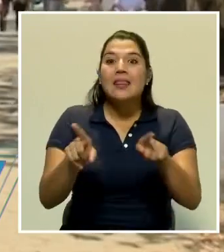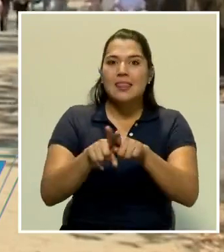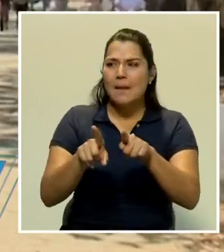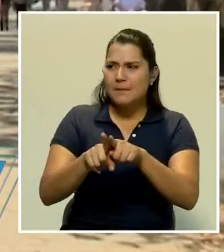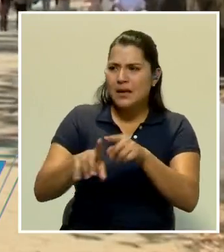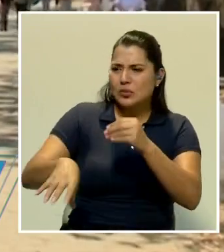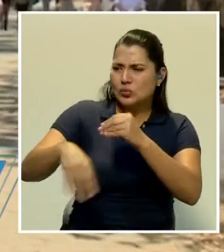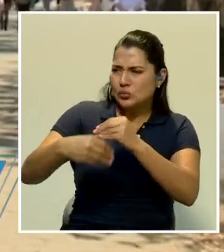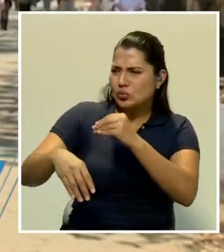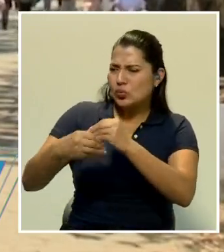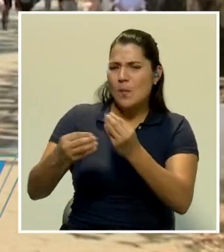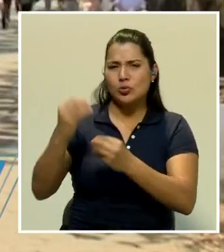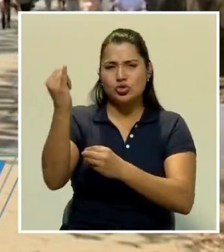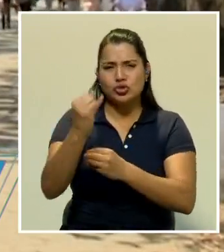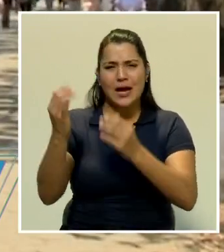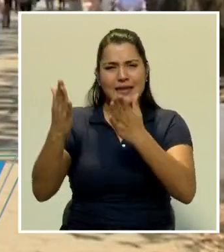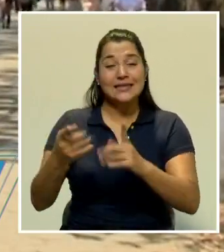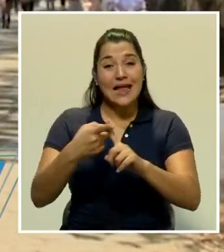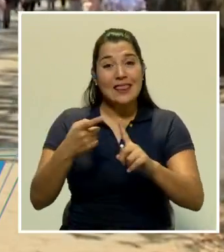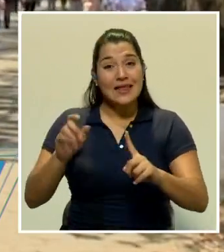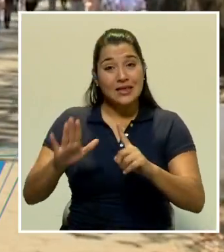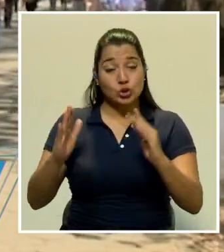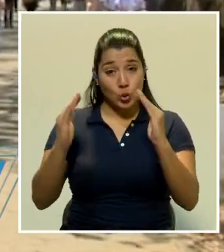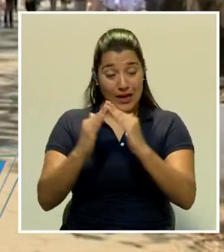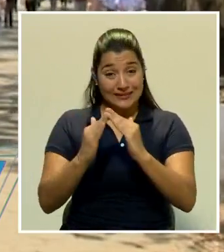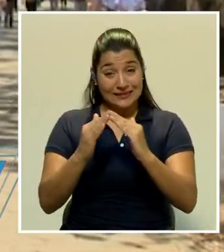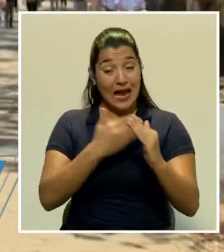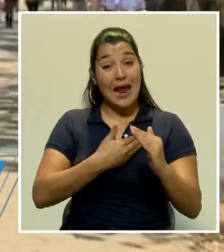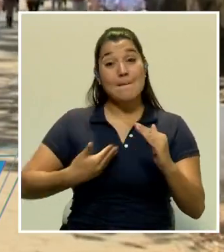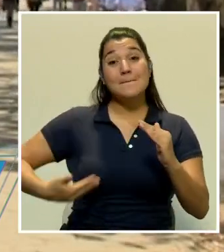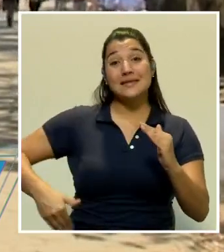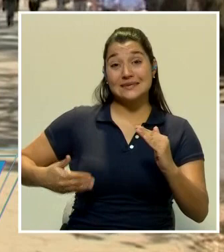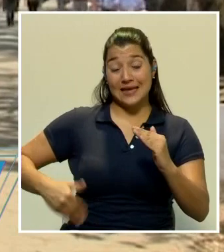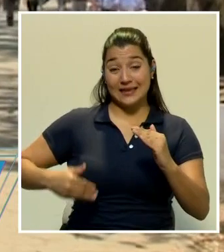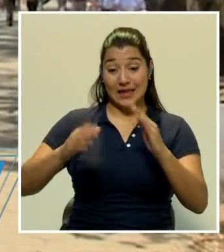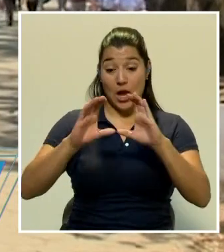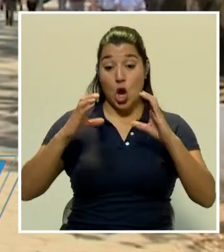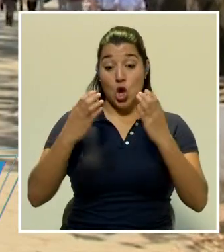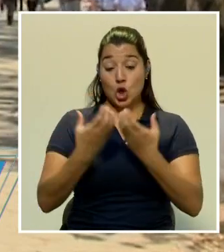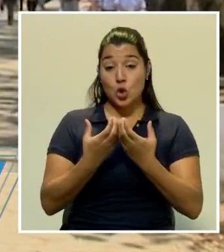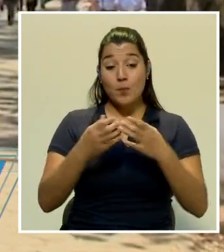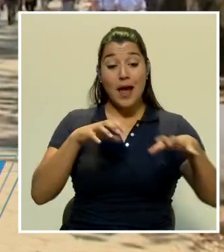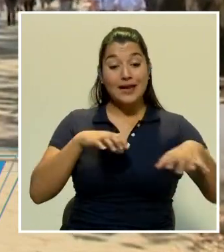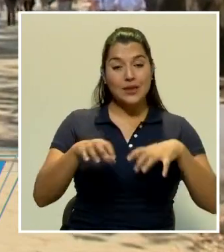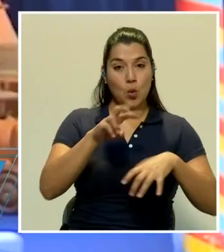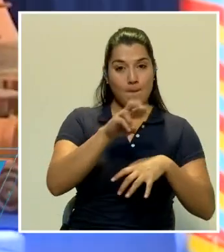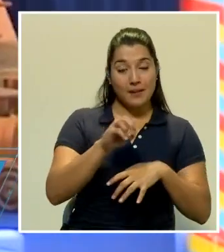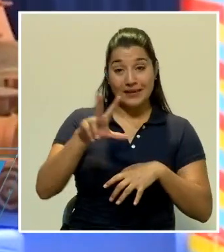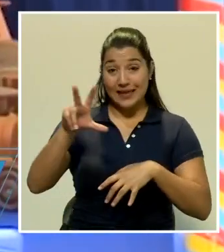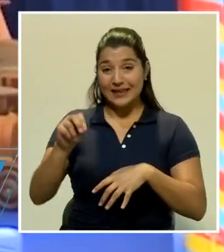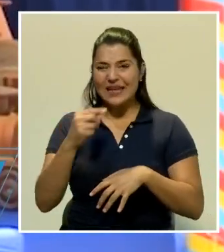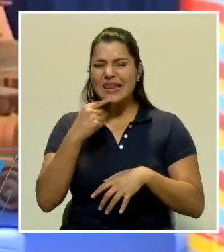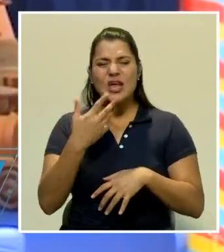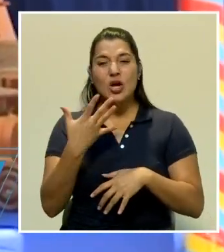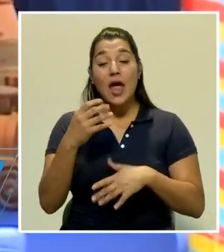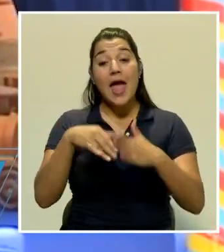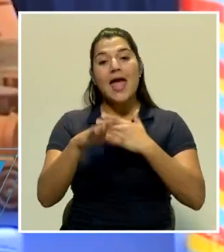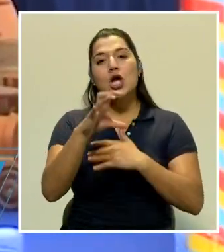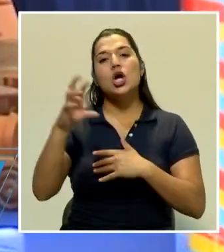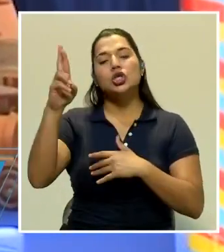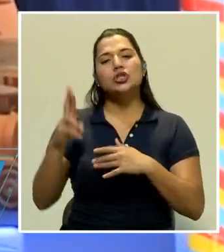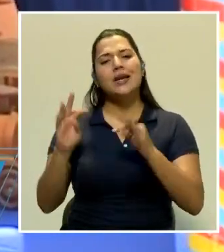muchos artistas desde sus hogares. El presidente del Club Activo 2030, Cristian Reyes, dijo que en Costa Rica la